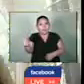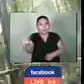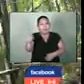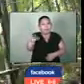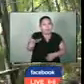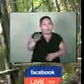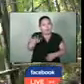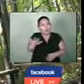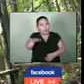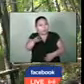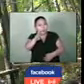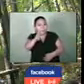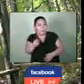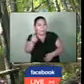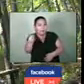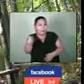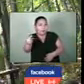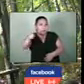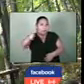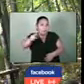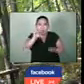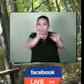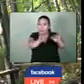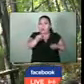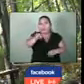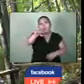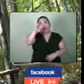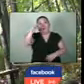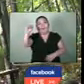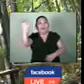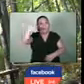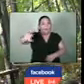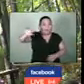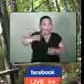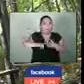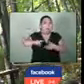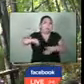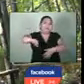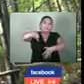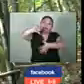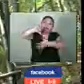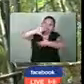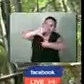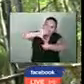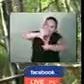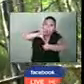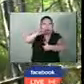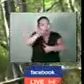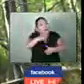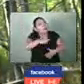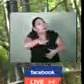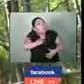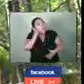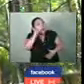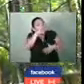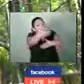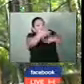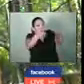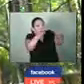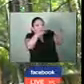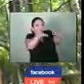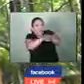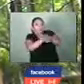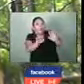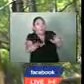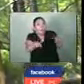por mes y se han quedado europeos, norteamericanos. Esta cabaña es muy apetecida por todos por el hecho de